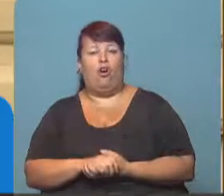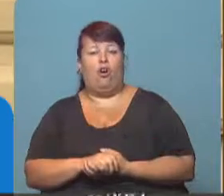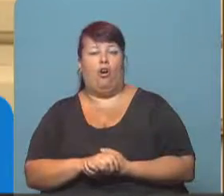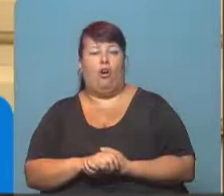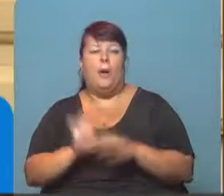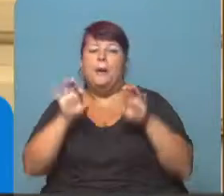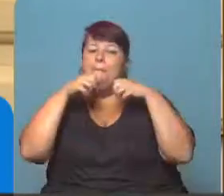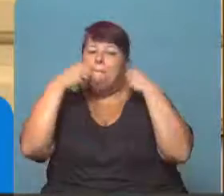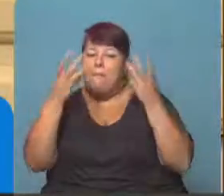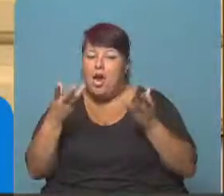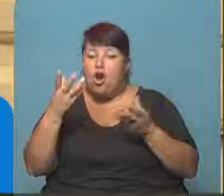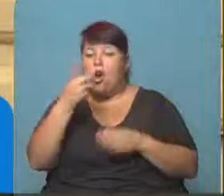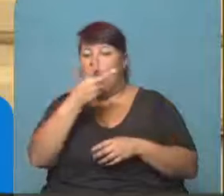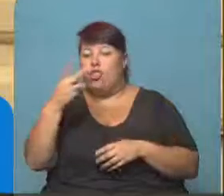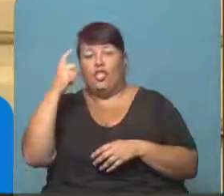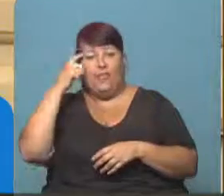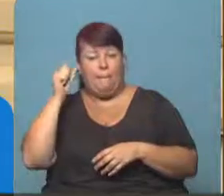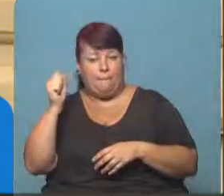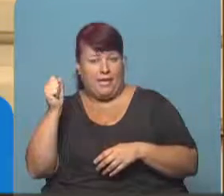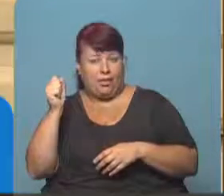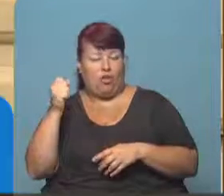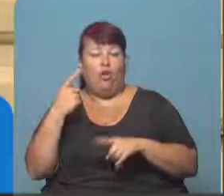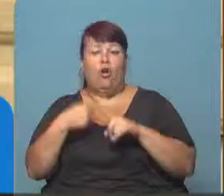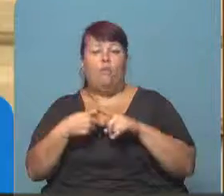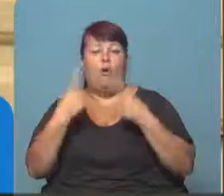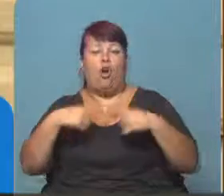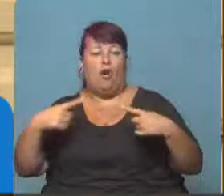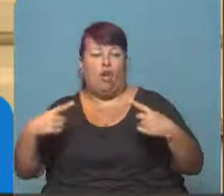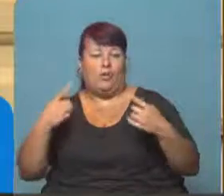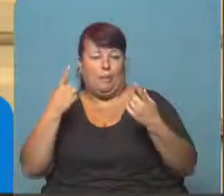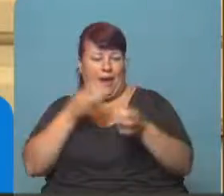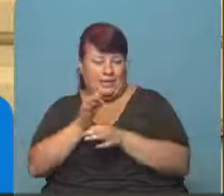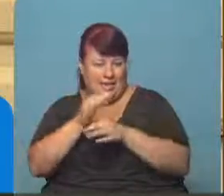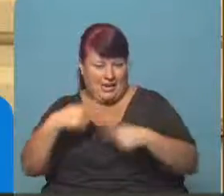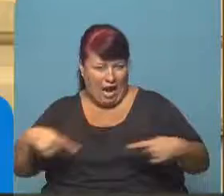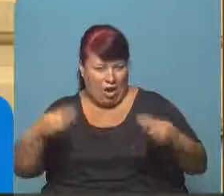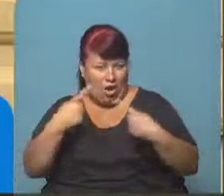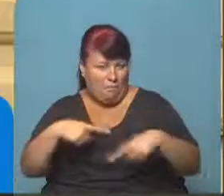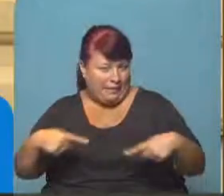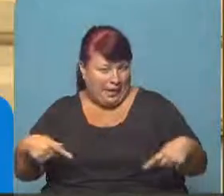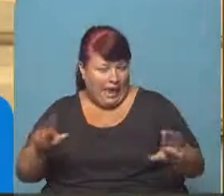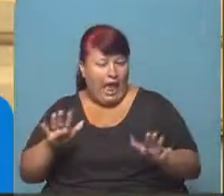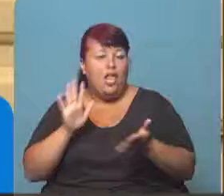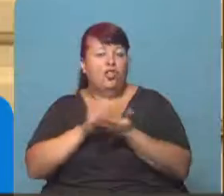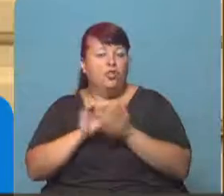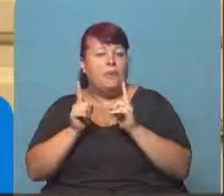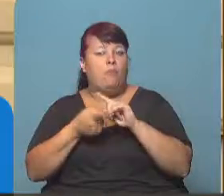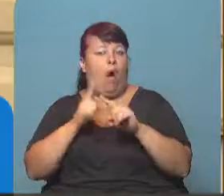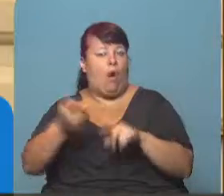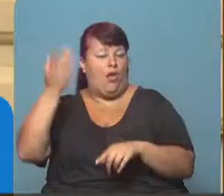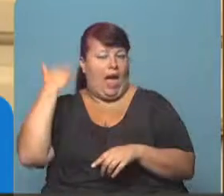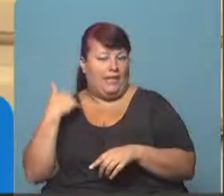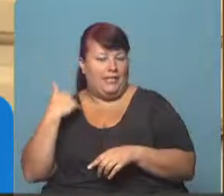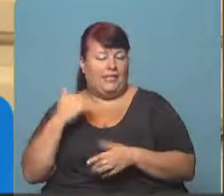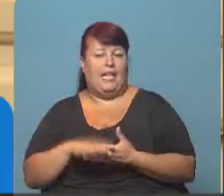una mejora de 210 pesos por material didáctico que se suma a lo previsto ya en